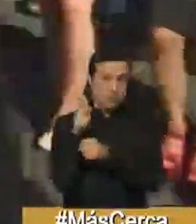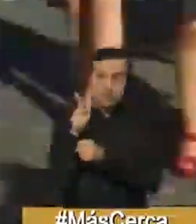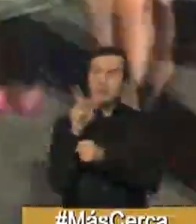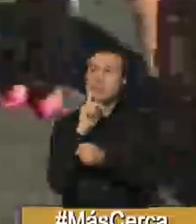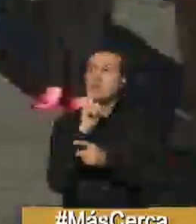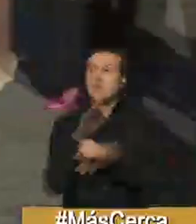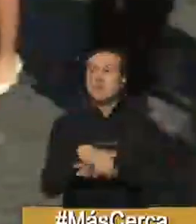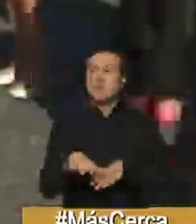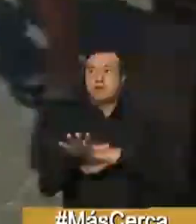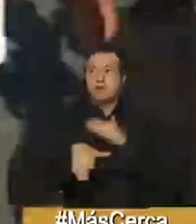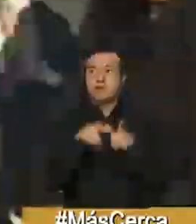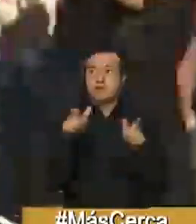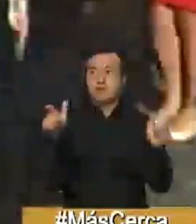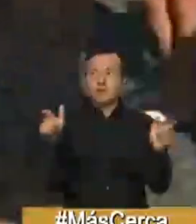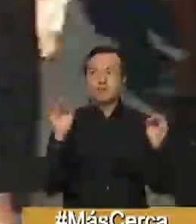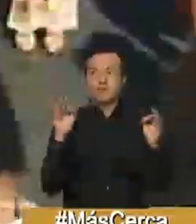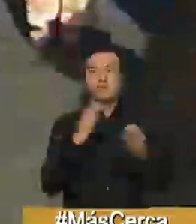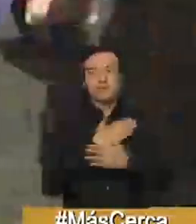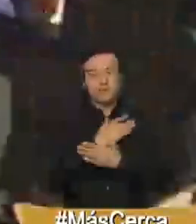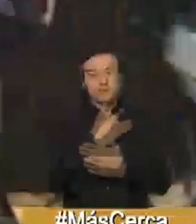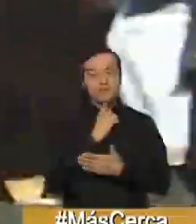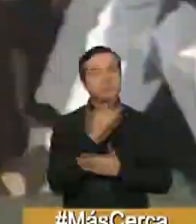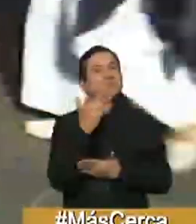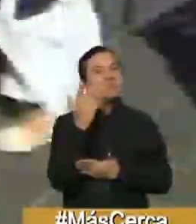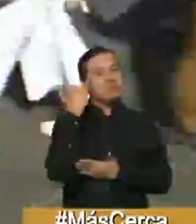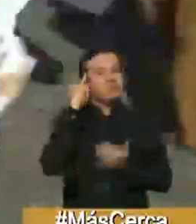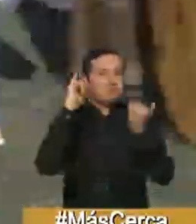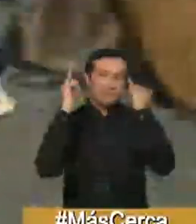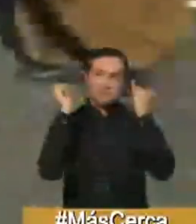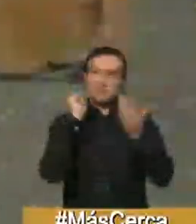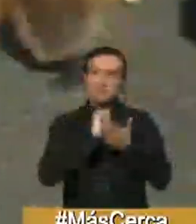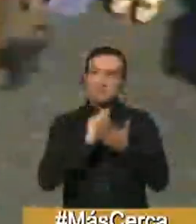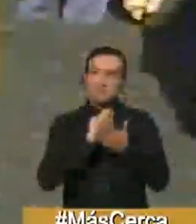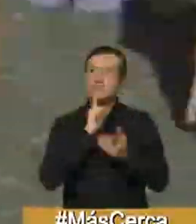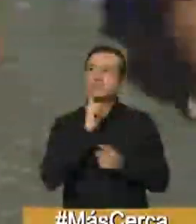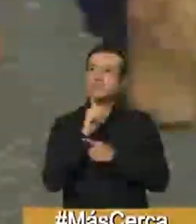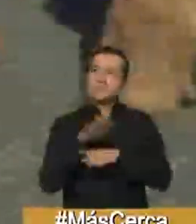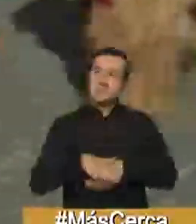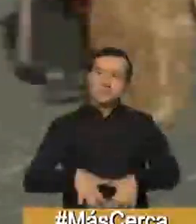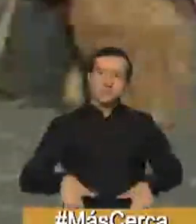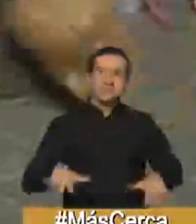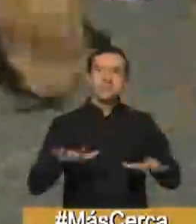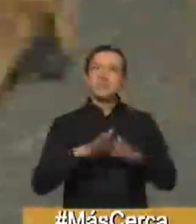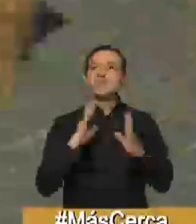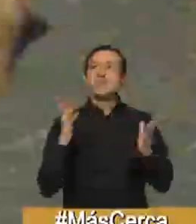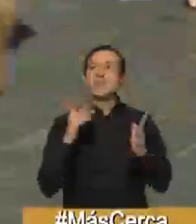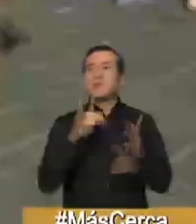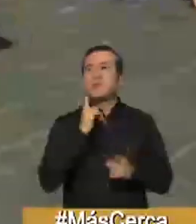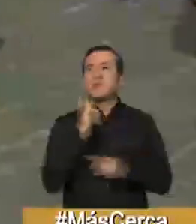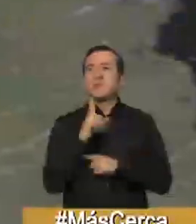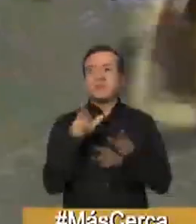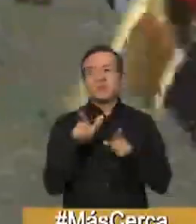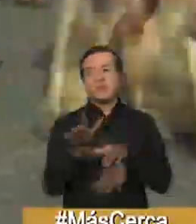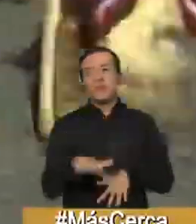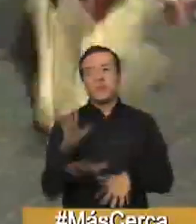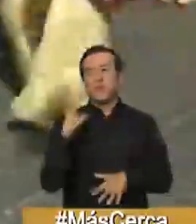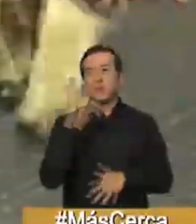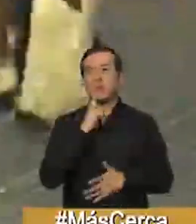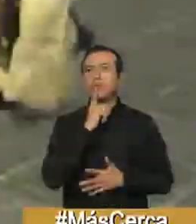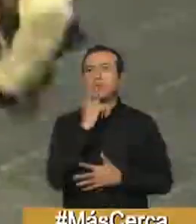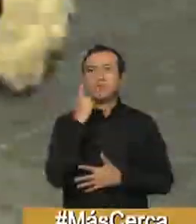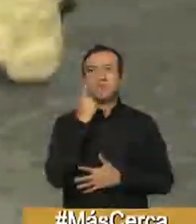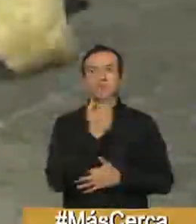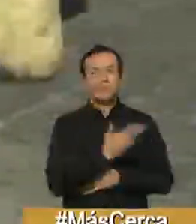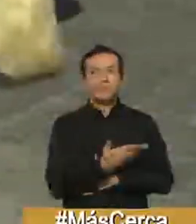demuestra todo lo que es Rumiñahue. Muy bien, felicitaciones por esa inspiración. ¿Cómo no? Si se trata de un sector tan bonito